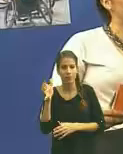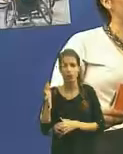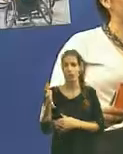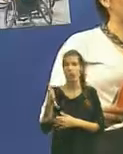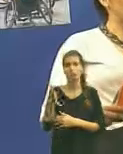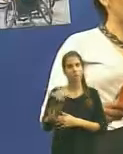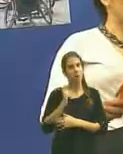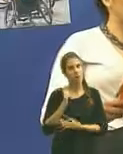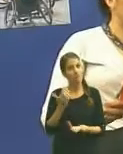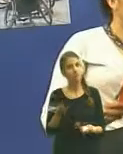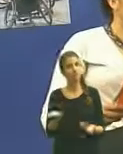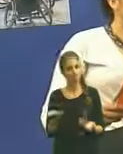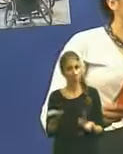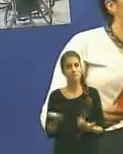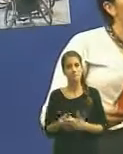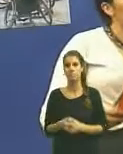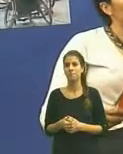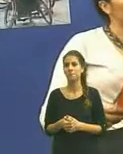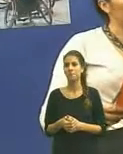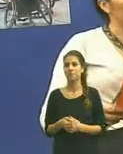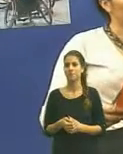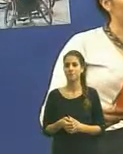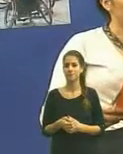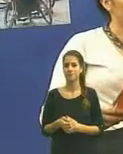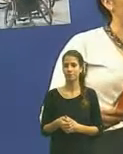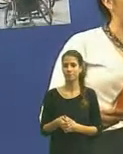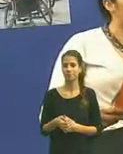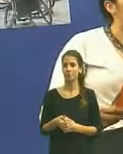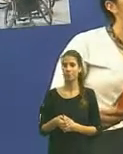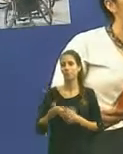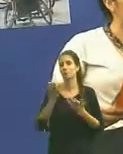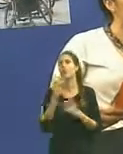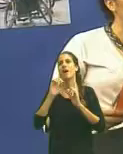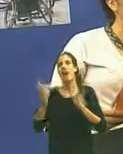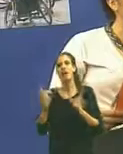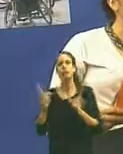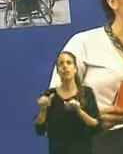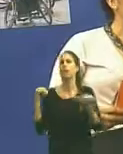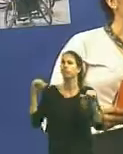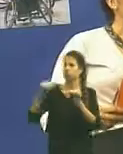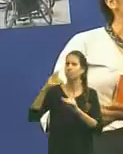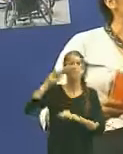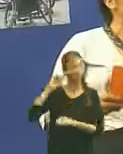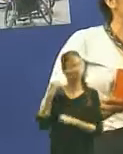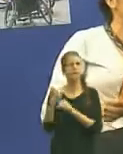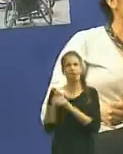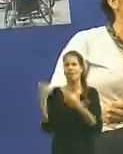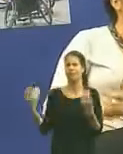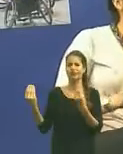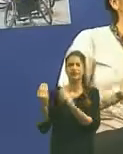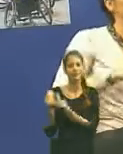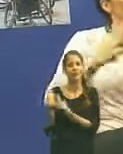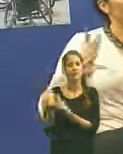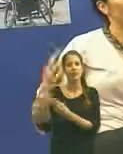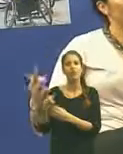que, o sea, cuando ya ven casos que más avanzados, que ya llevan trabajando con ustedes, ¿en qué se, digamos,